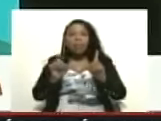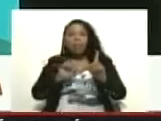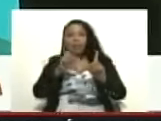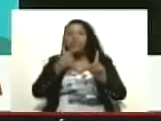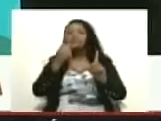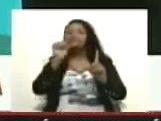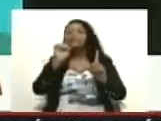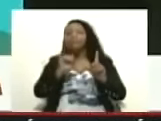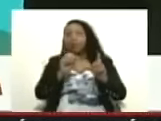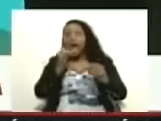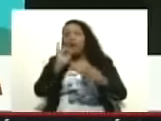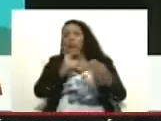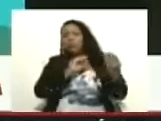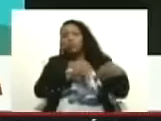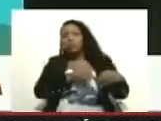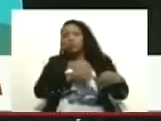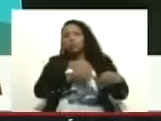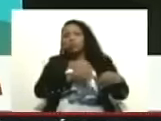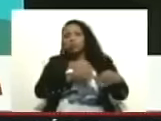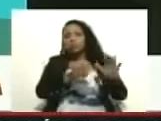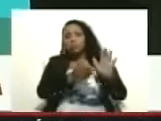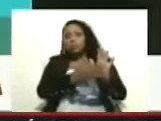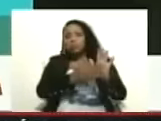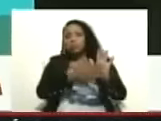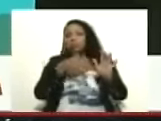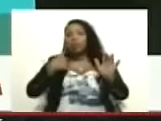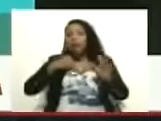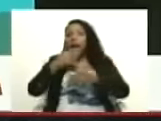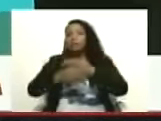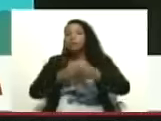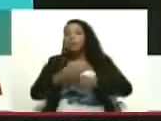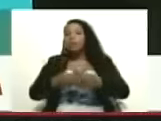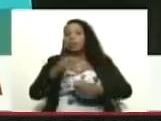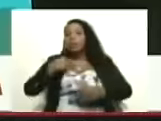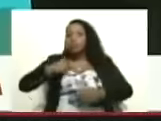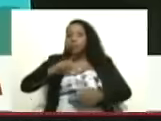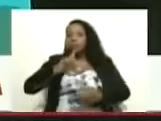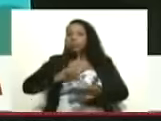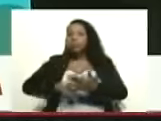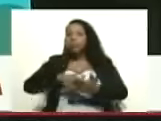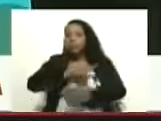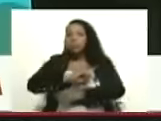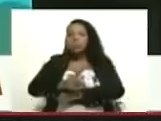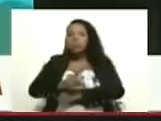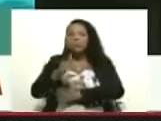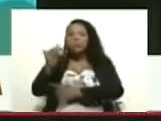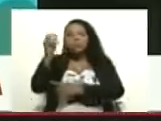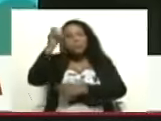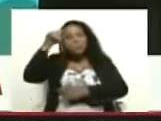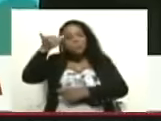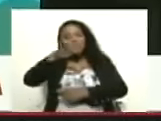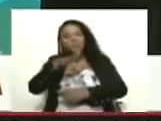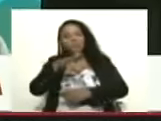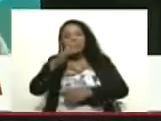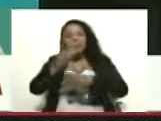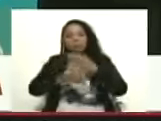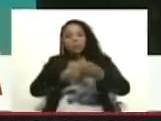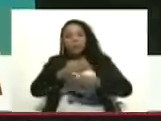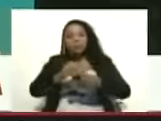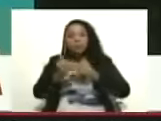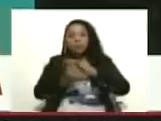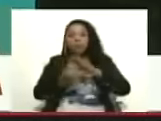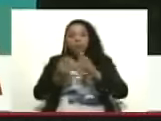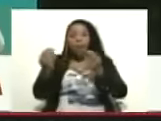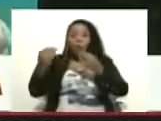estamos de acuerdo a que tiene el Estado ahora que hacer Bueno tiene que cumplir con el mandato que le dio al pueblo tiene que crear las instituciones desde el acuerdo de